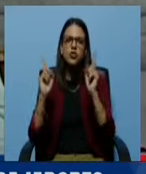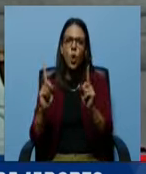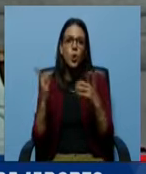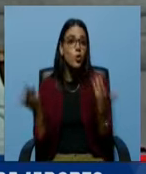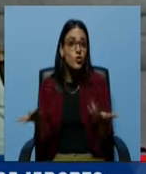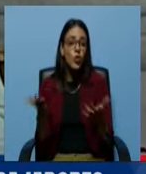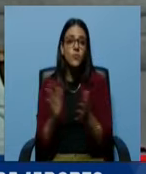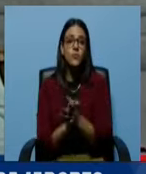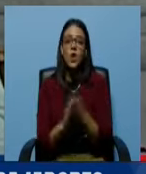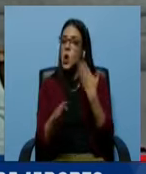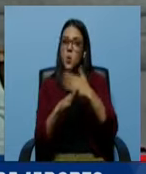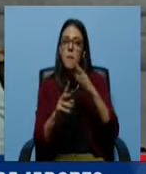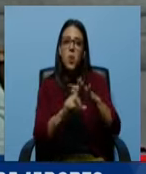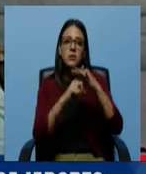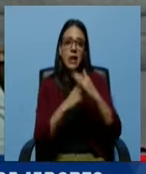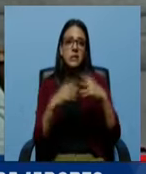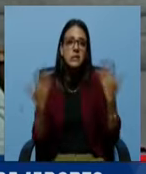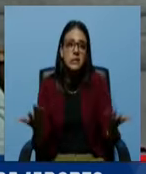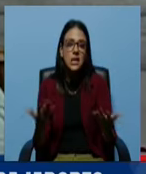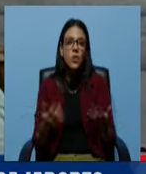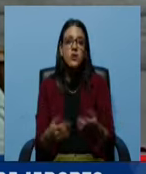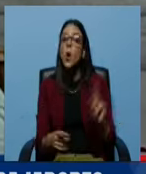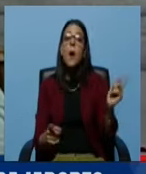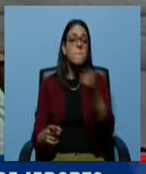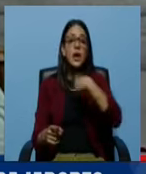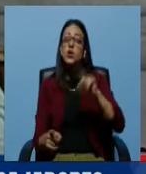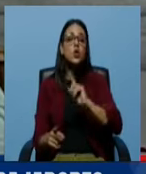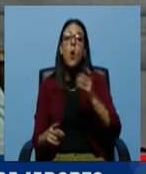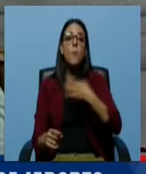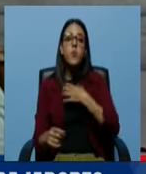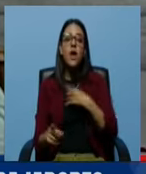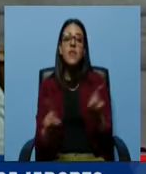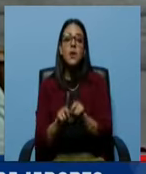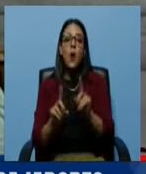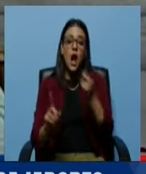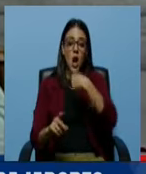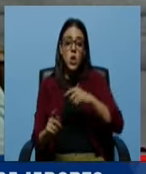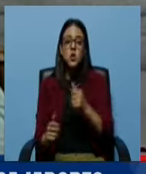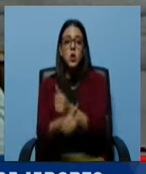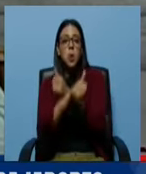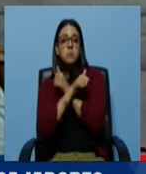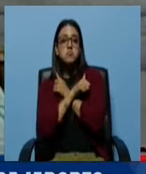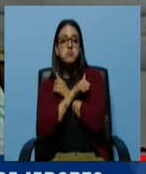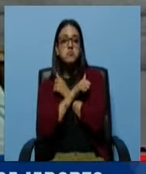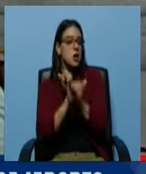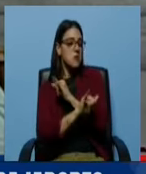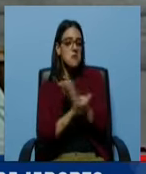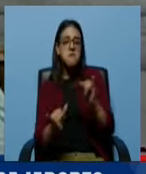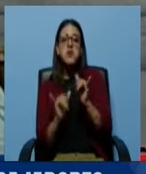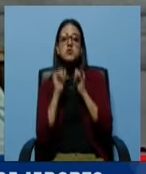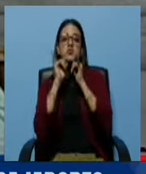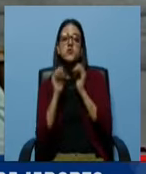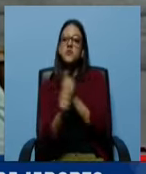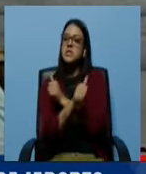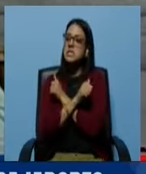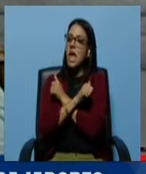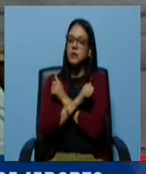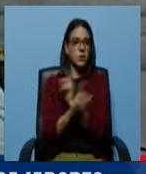victoriosos. Pero nadie se puede quedar a contemplar los aires ni las victorias que hemos